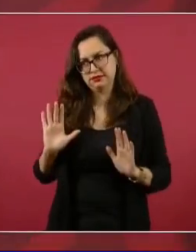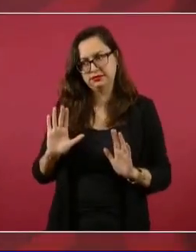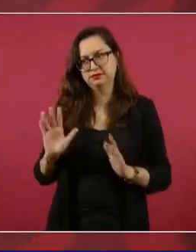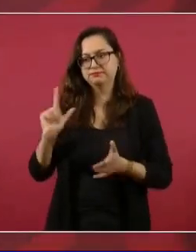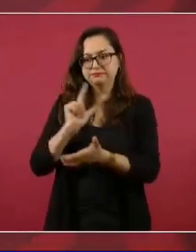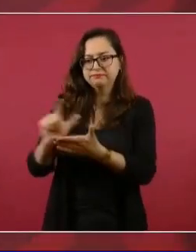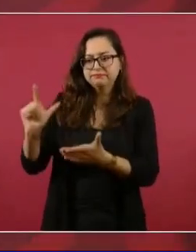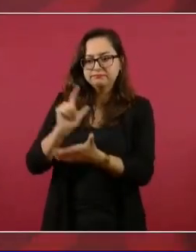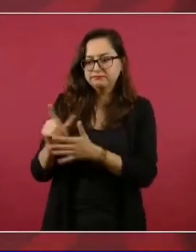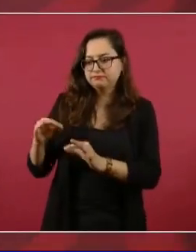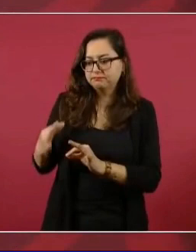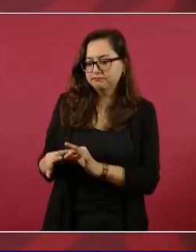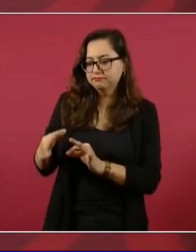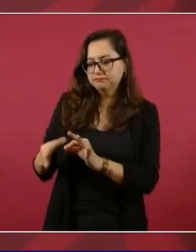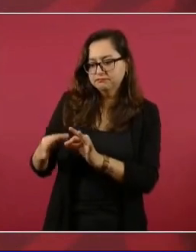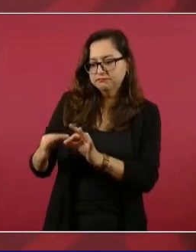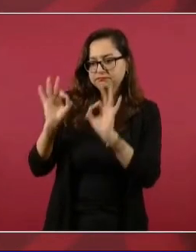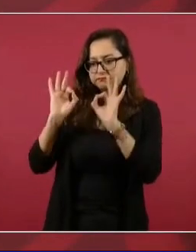Twitter,